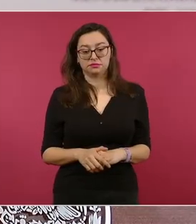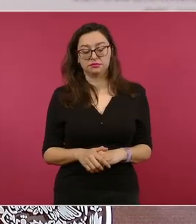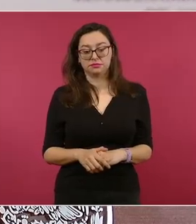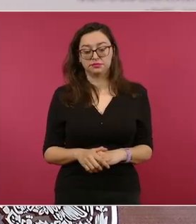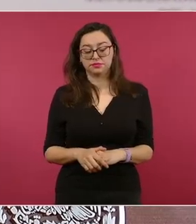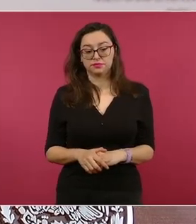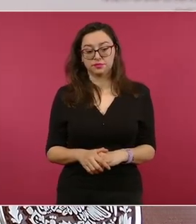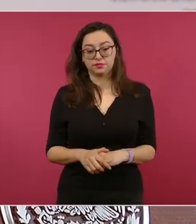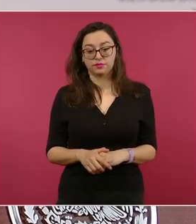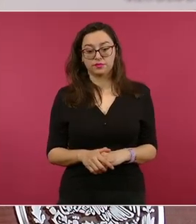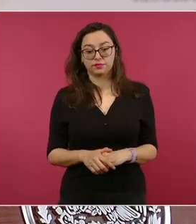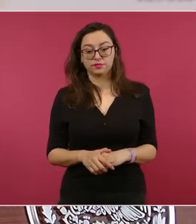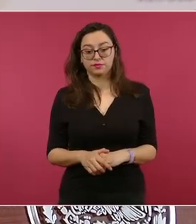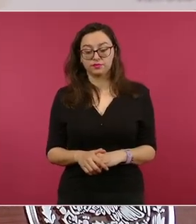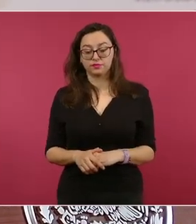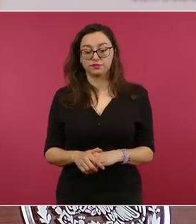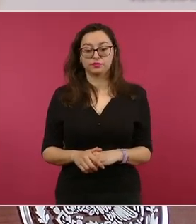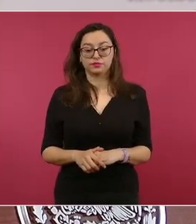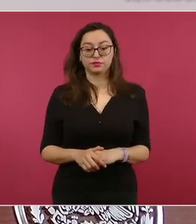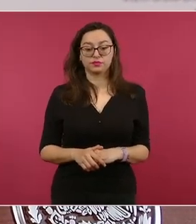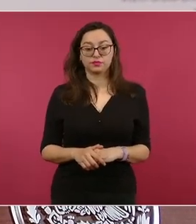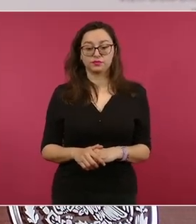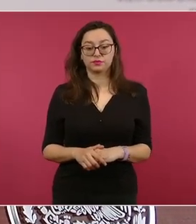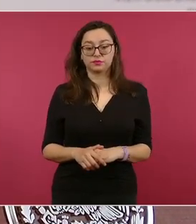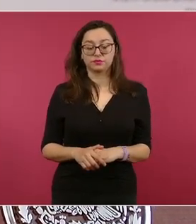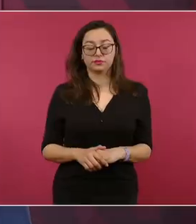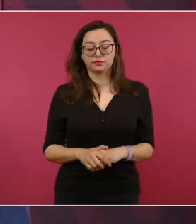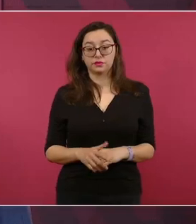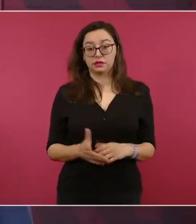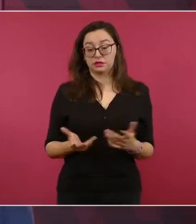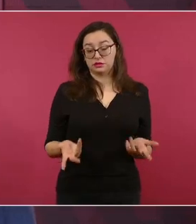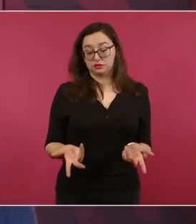Estamos planteando de que el Tribunal